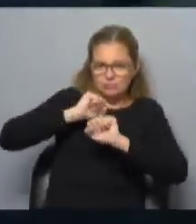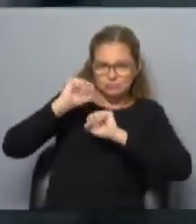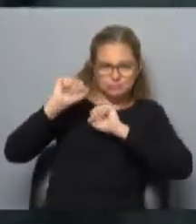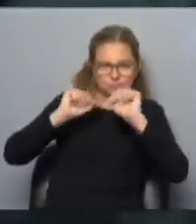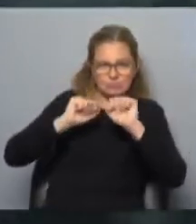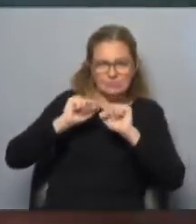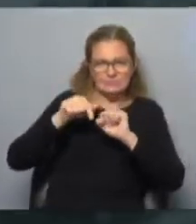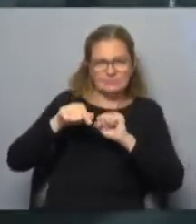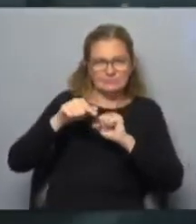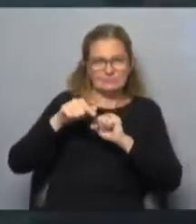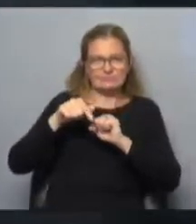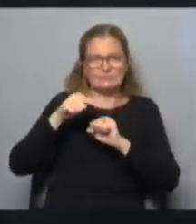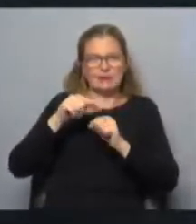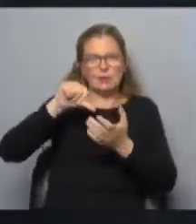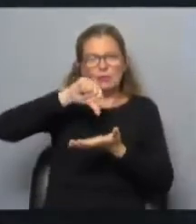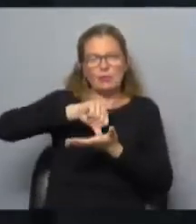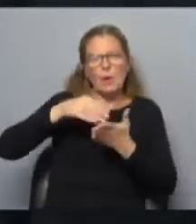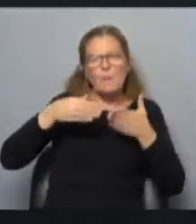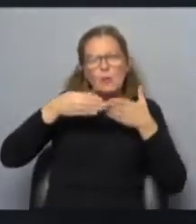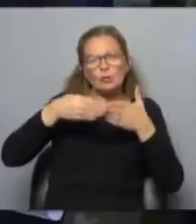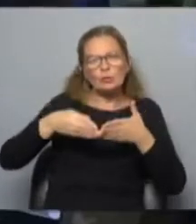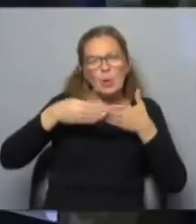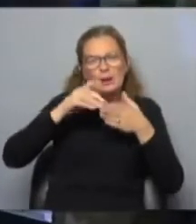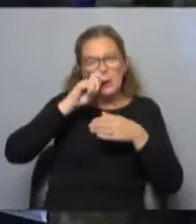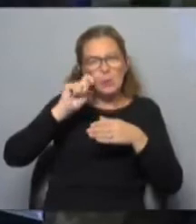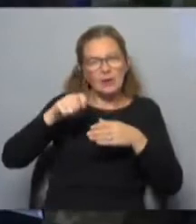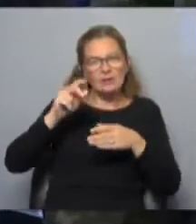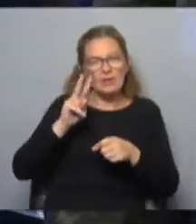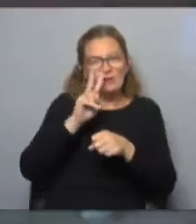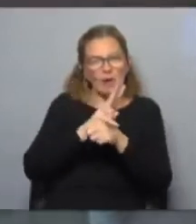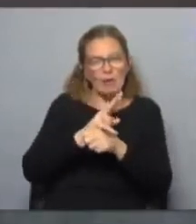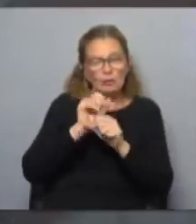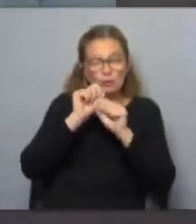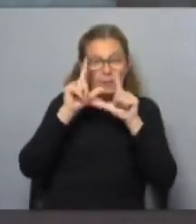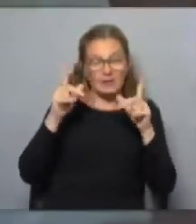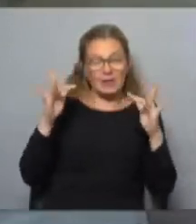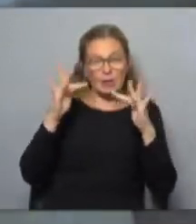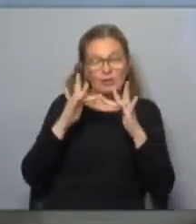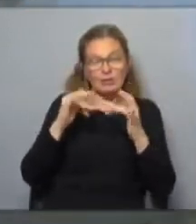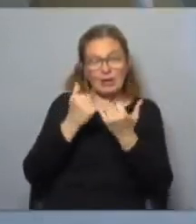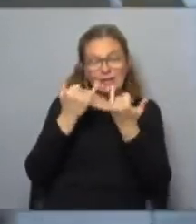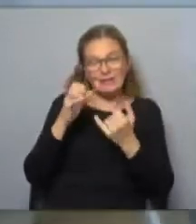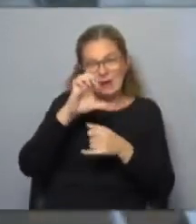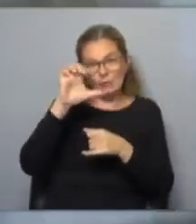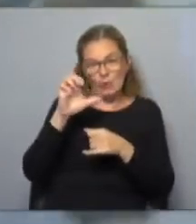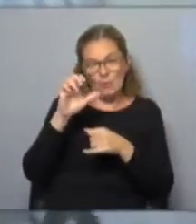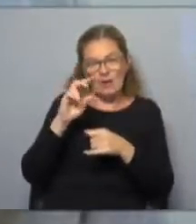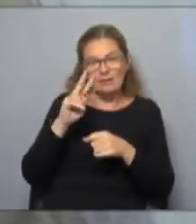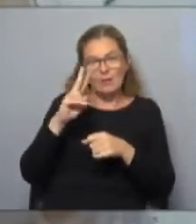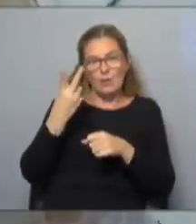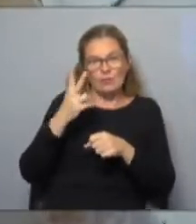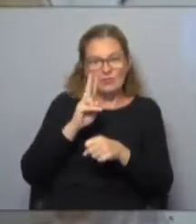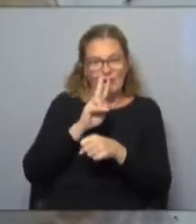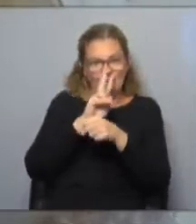con misiles en Odessa ciudad portuaria de Ucrania donde viajó por sorpresa coincidiendo con el día de Europa en la segunda visita del